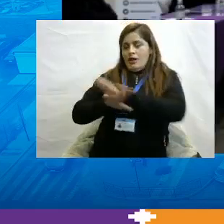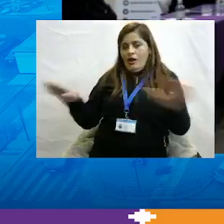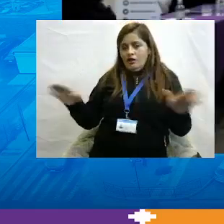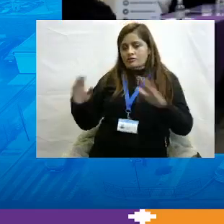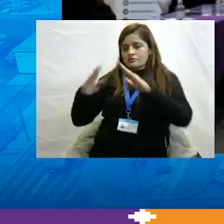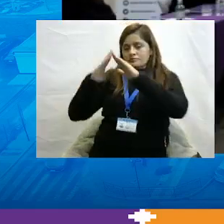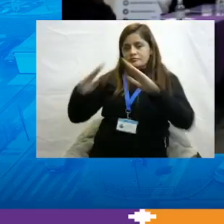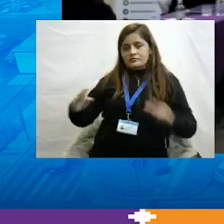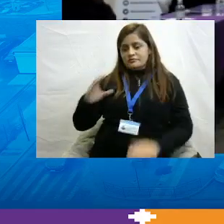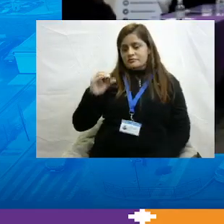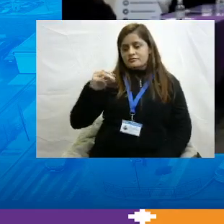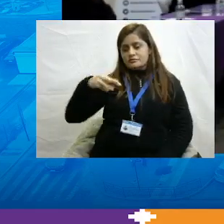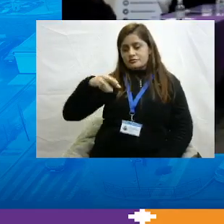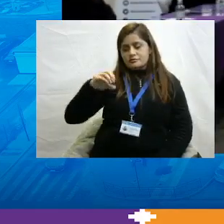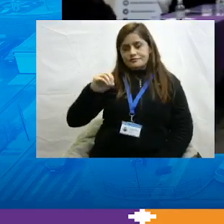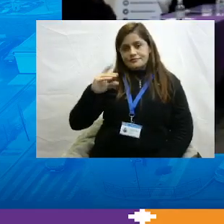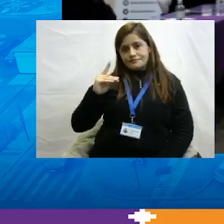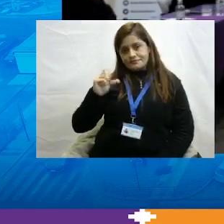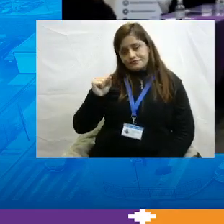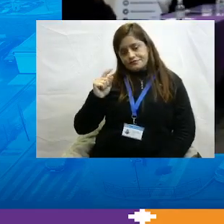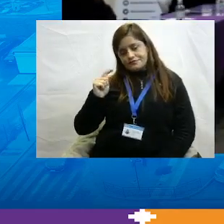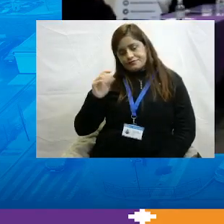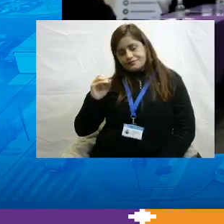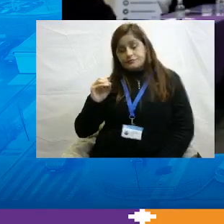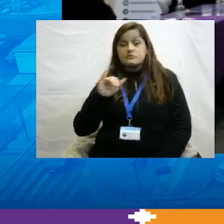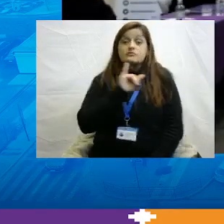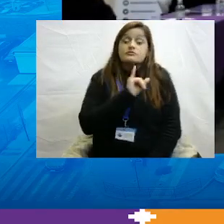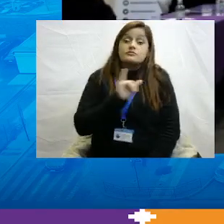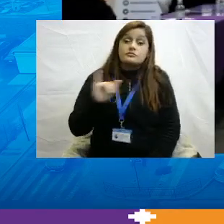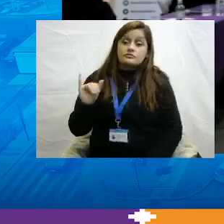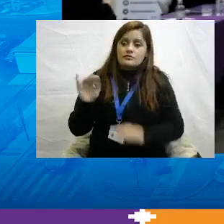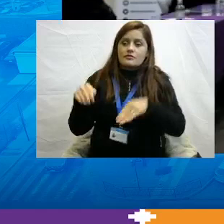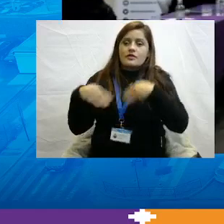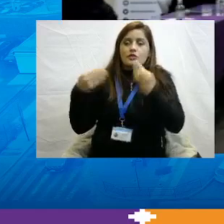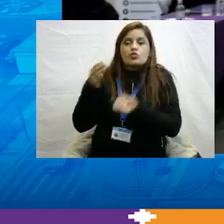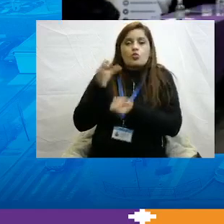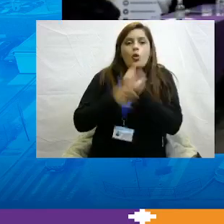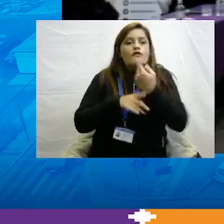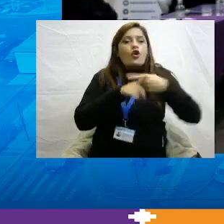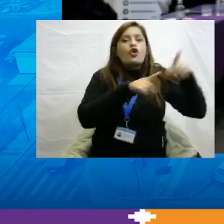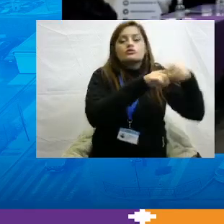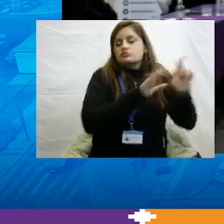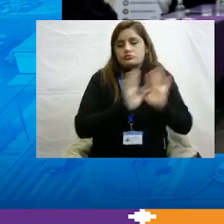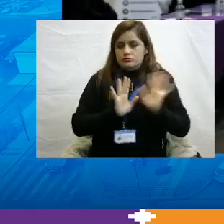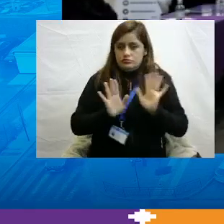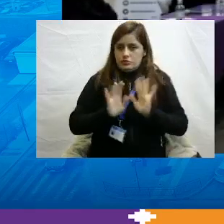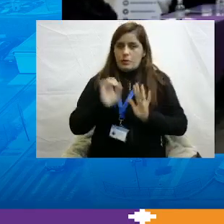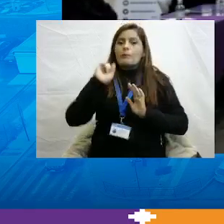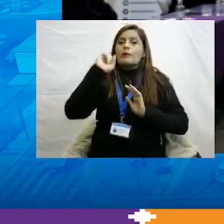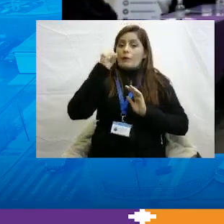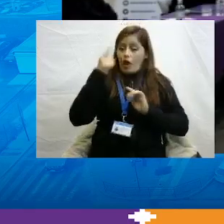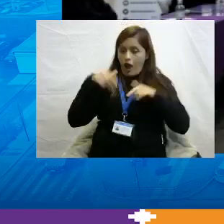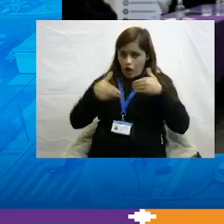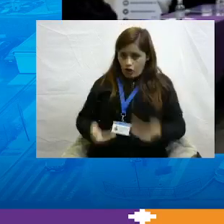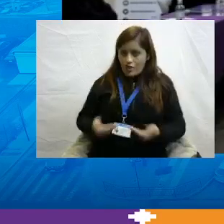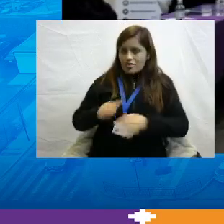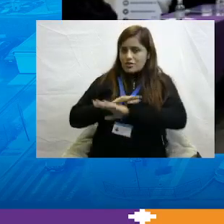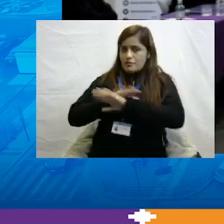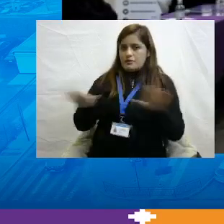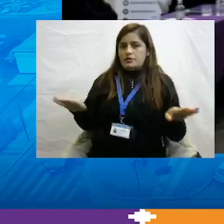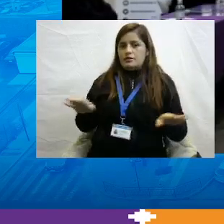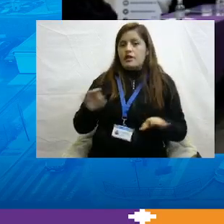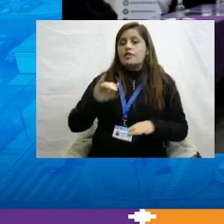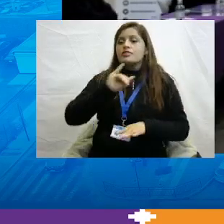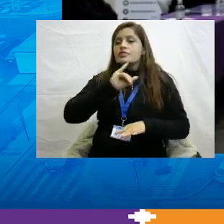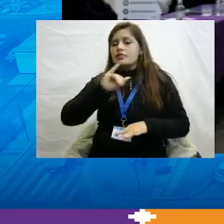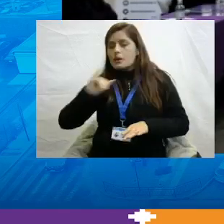siquiera se está hablando de entregar un nuevo comodato a tal o tal organización. Eso es algo que también hay que revisarlo